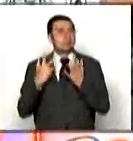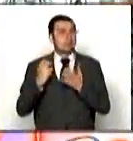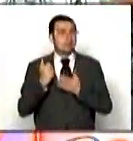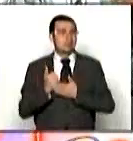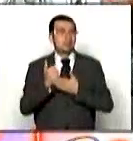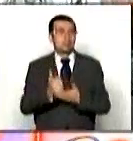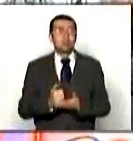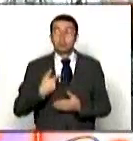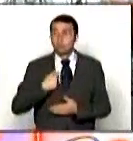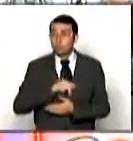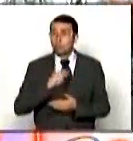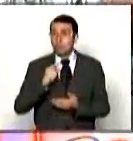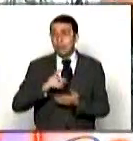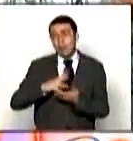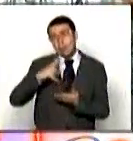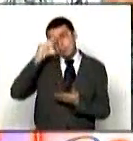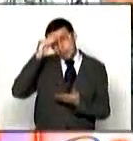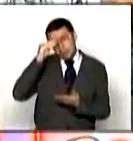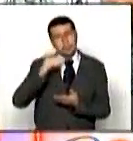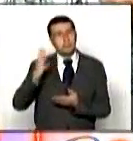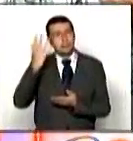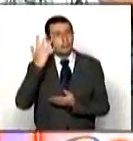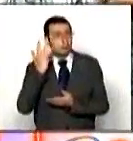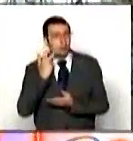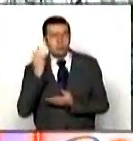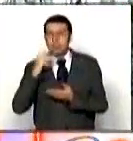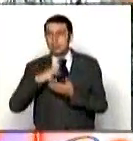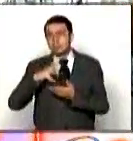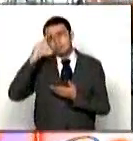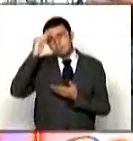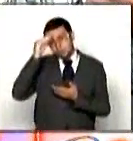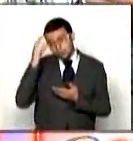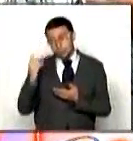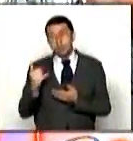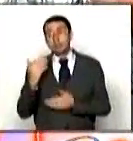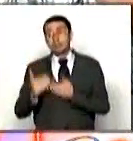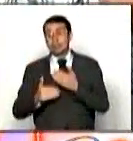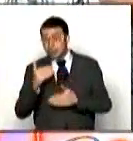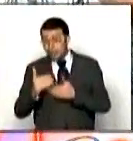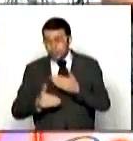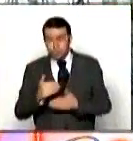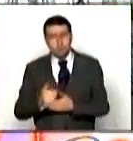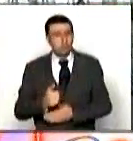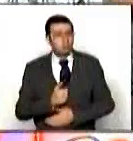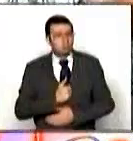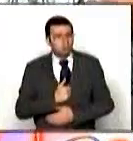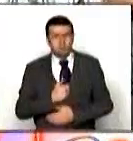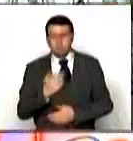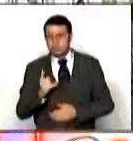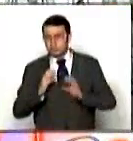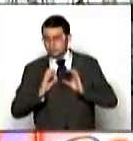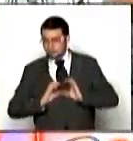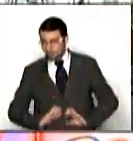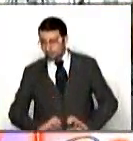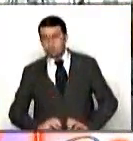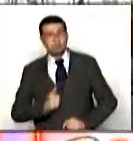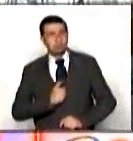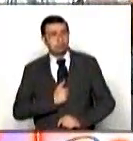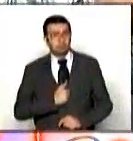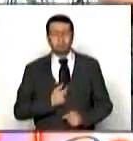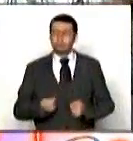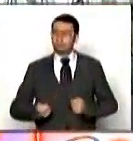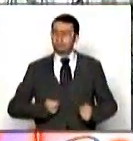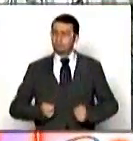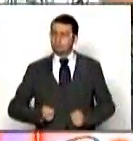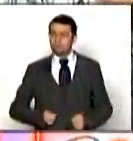nosotros aprendamos cada vez más tanto el desarrollo de nuestra propia personalidad, de nuestro propio cuerpo,